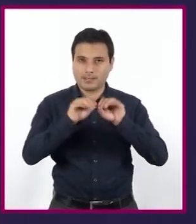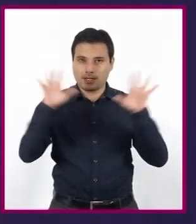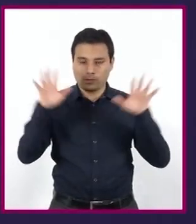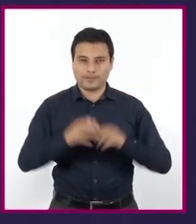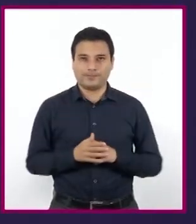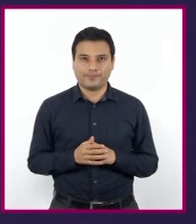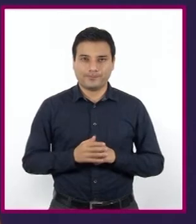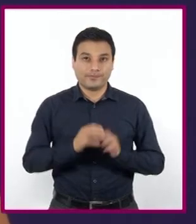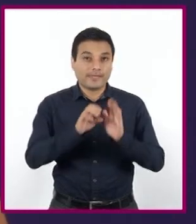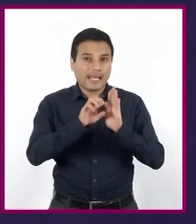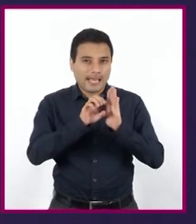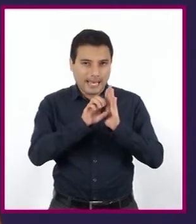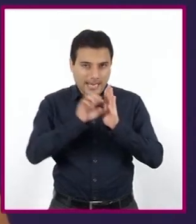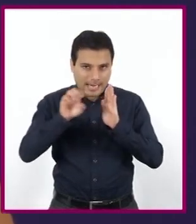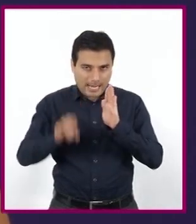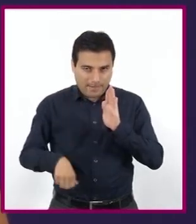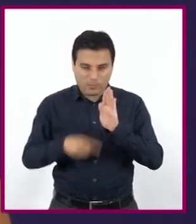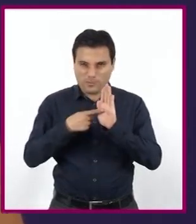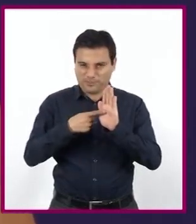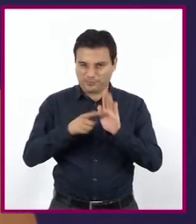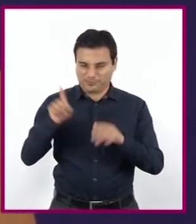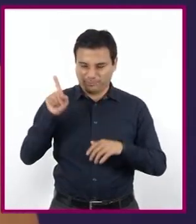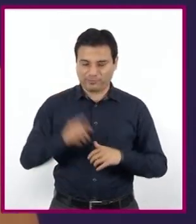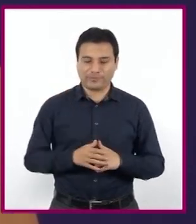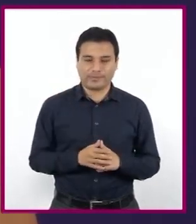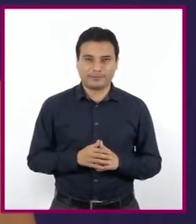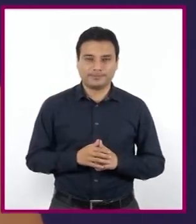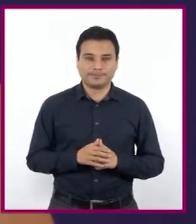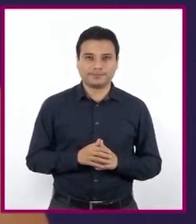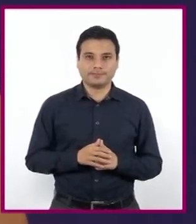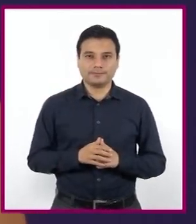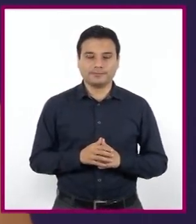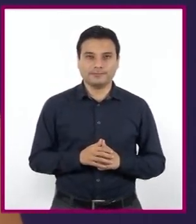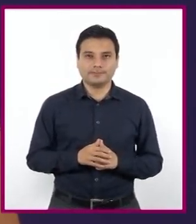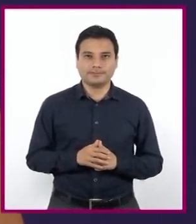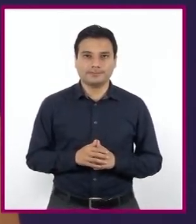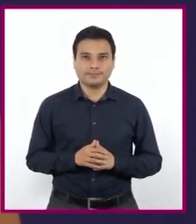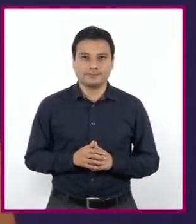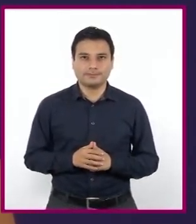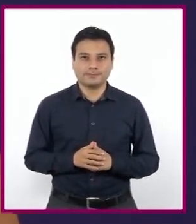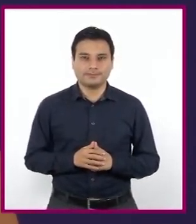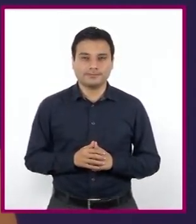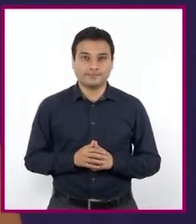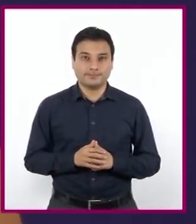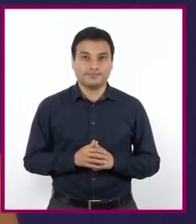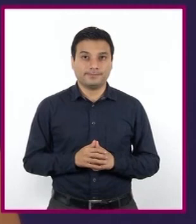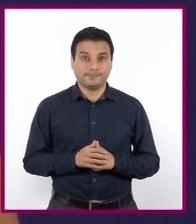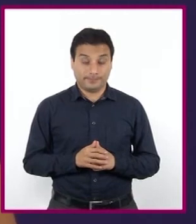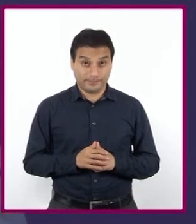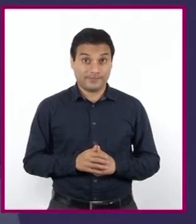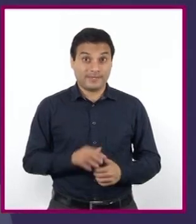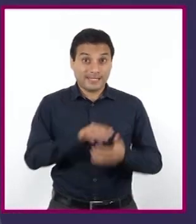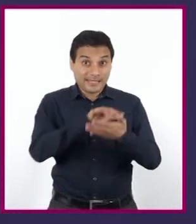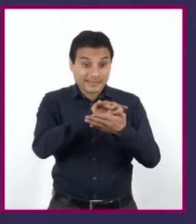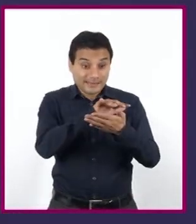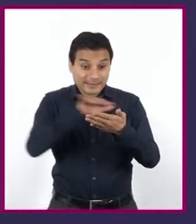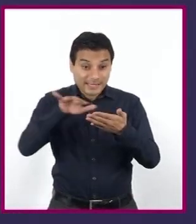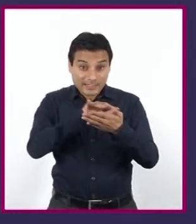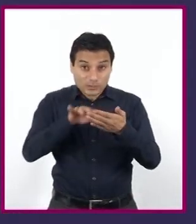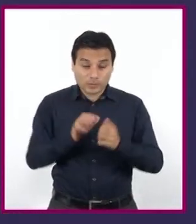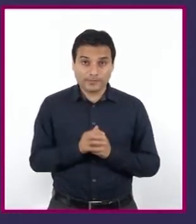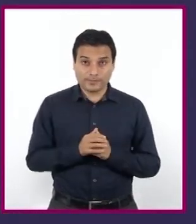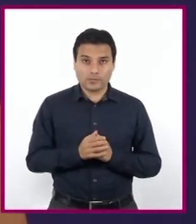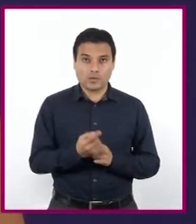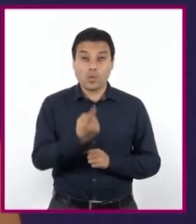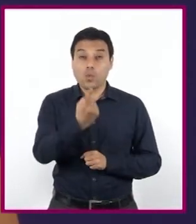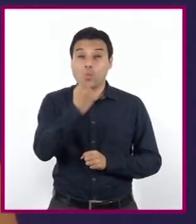Este ejemplo resulta muy claro para ilustrar su utilización, ya que a lo largo del texto se hace referencia a una